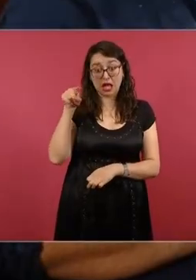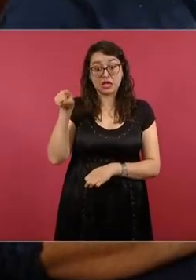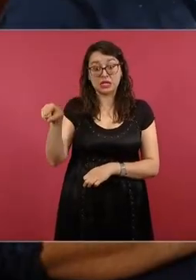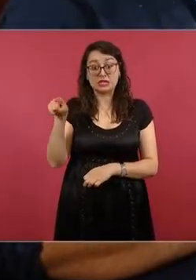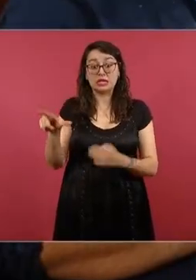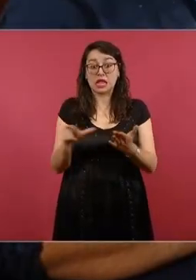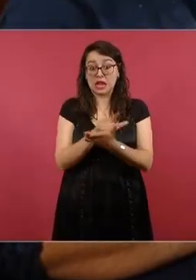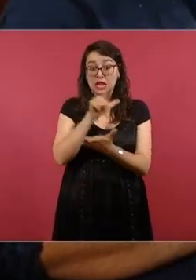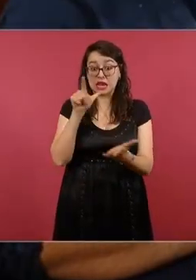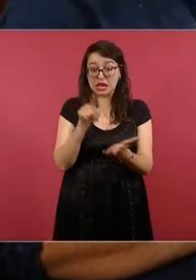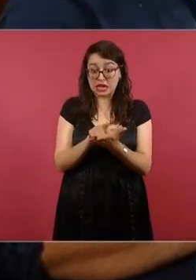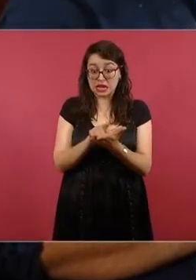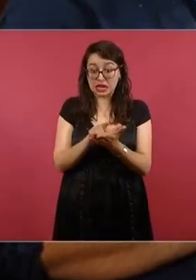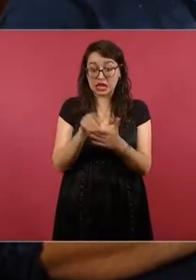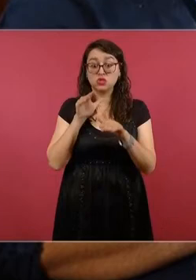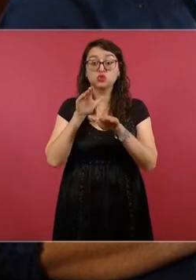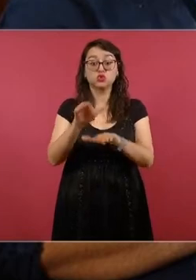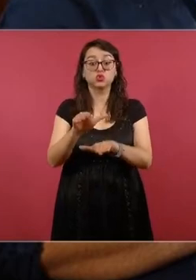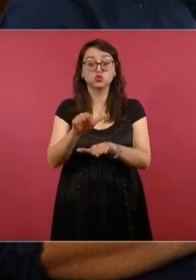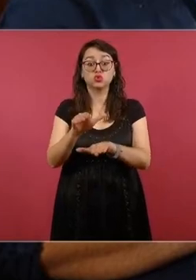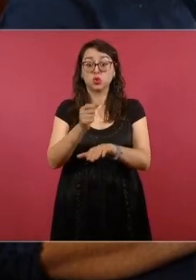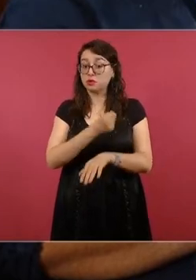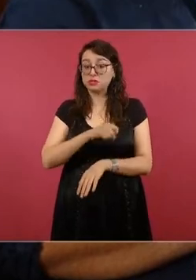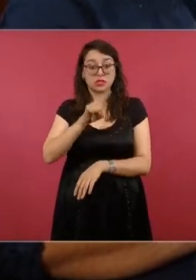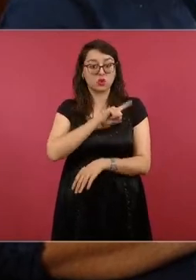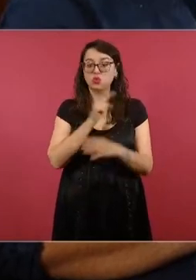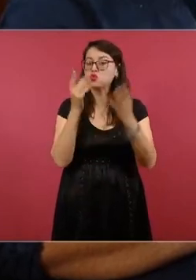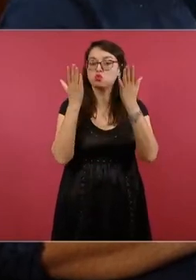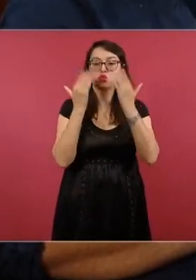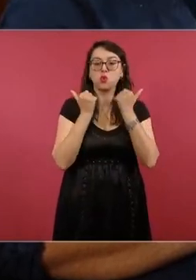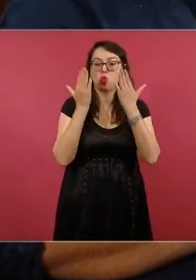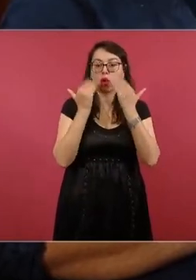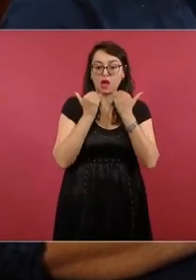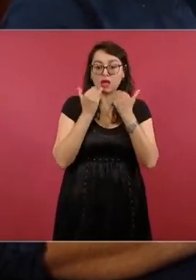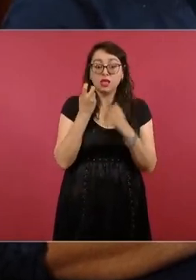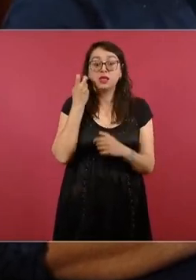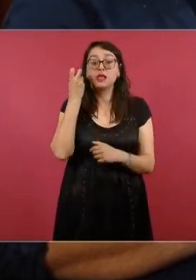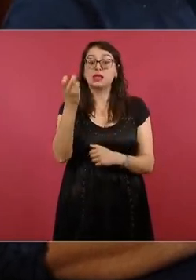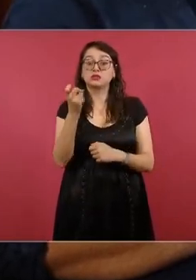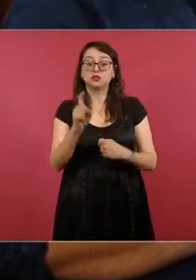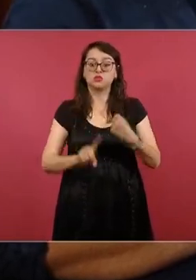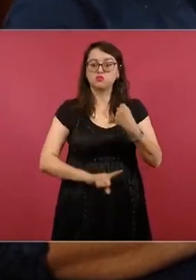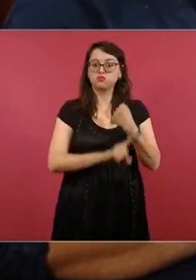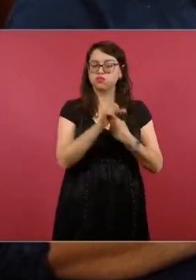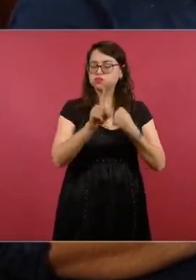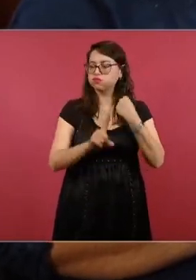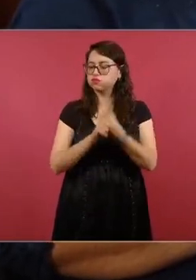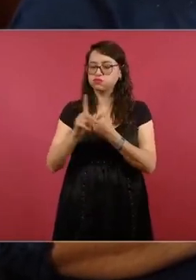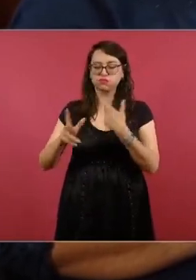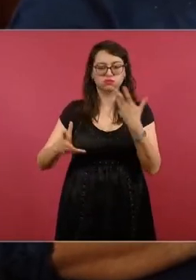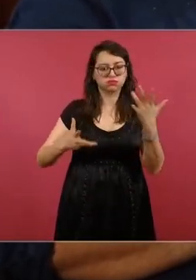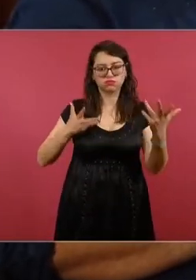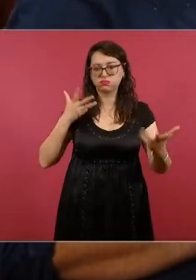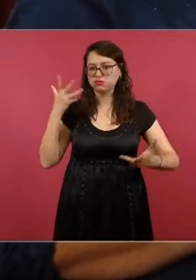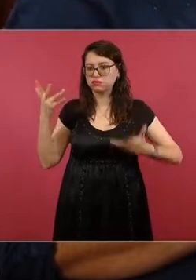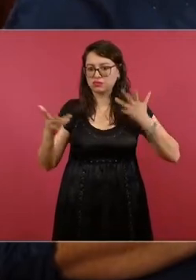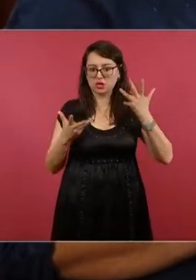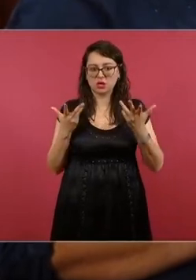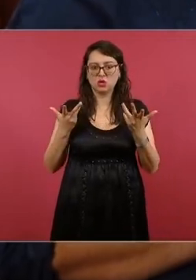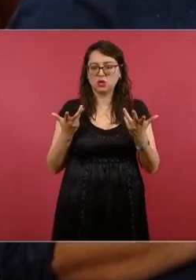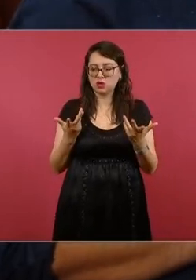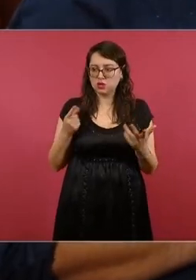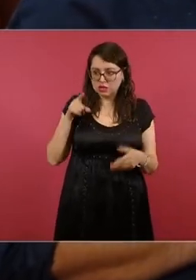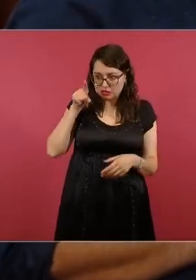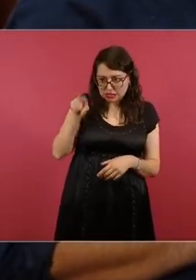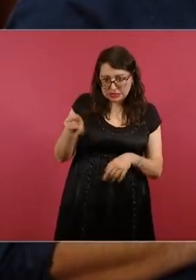una ley específica en materia de salud, y esto genera una laguna jurídica para realmente hacer que